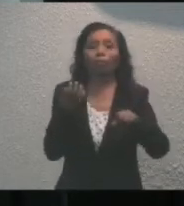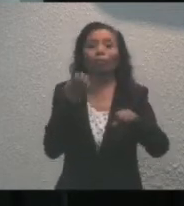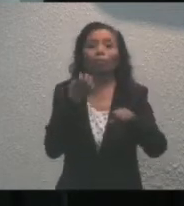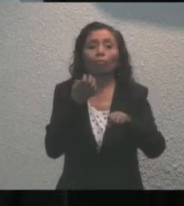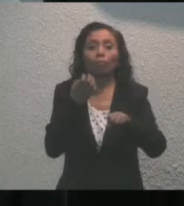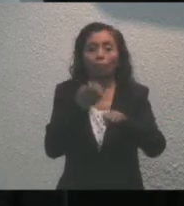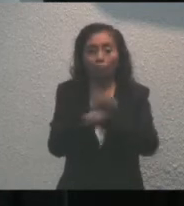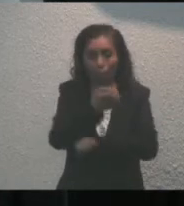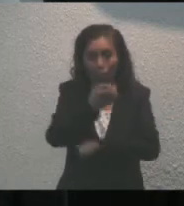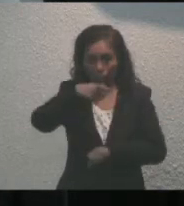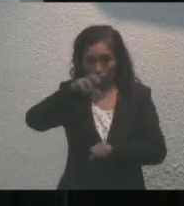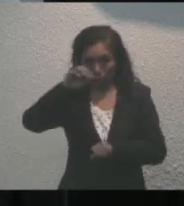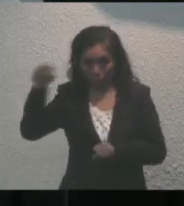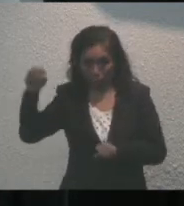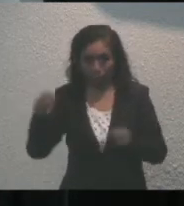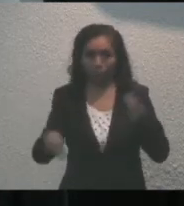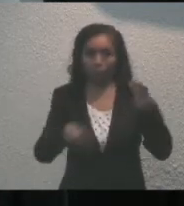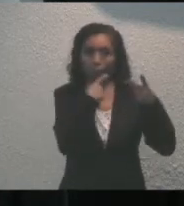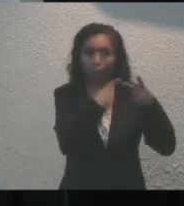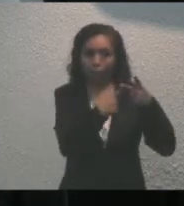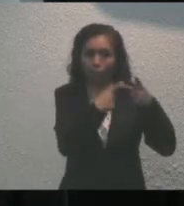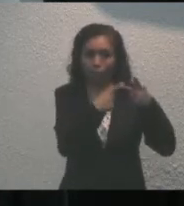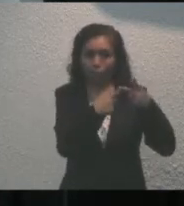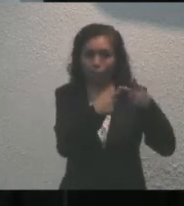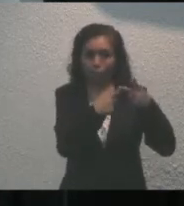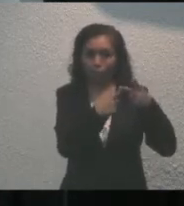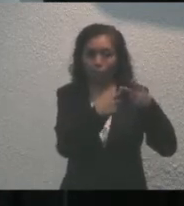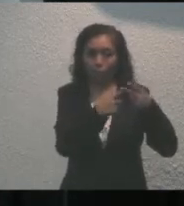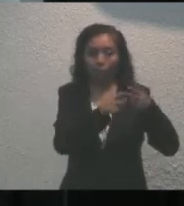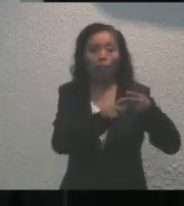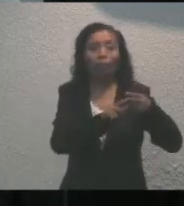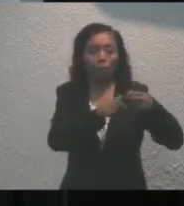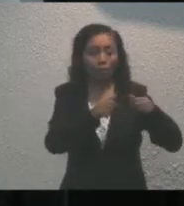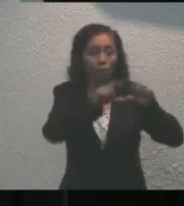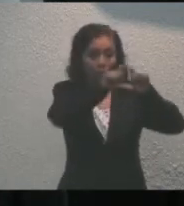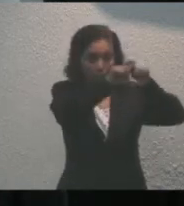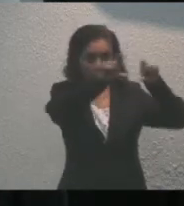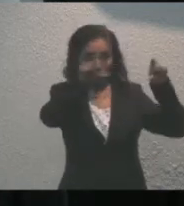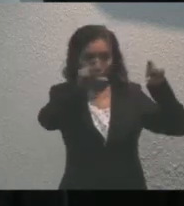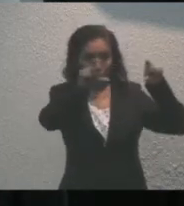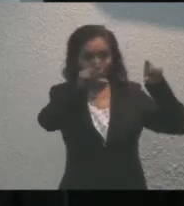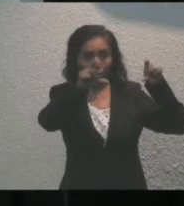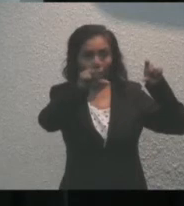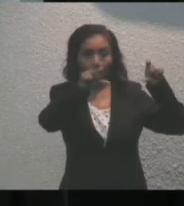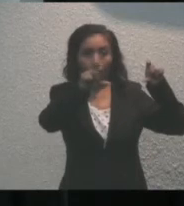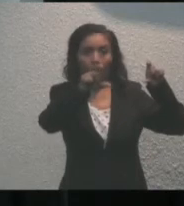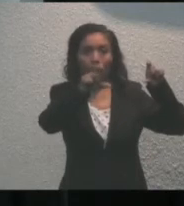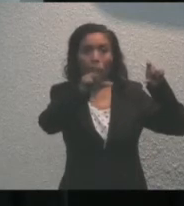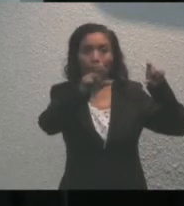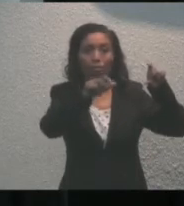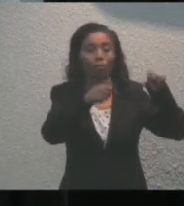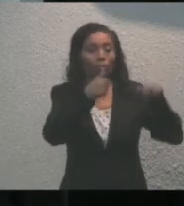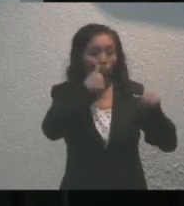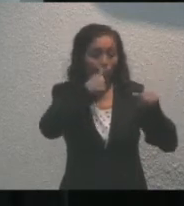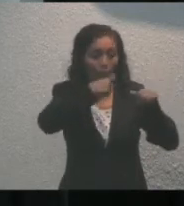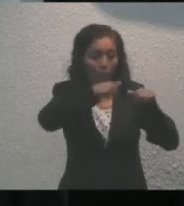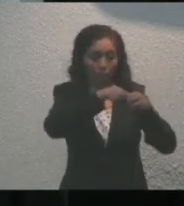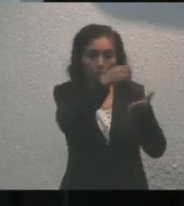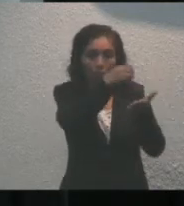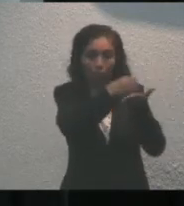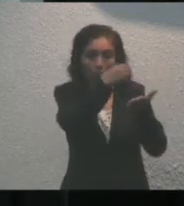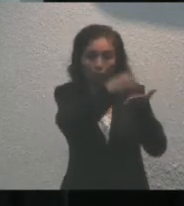Roo. Segundo, la develación de las letras doradas en el muro de honor del recinto